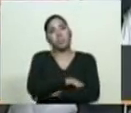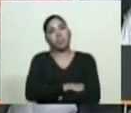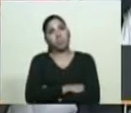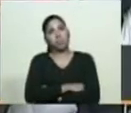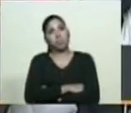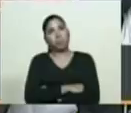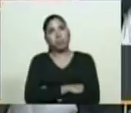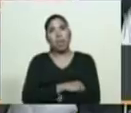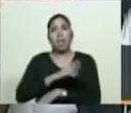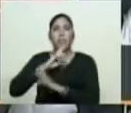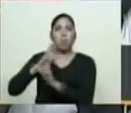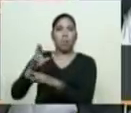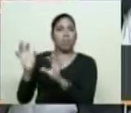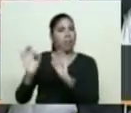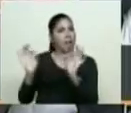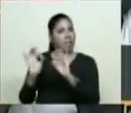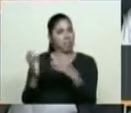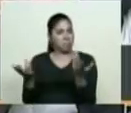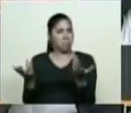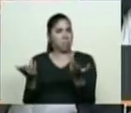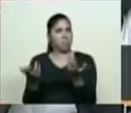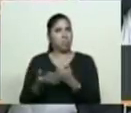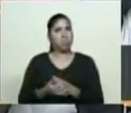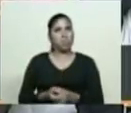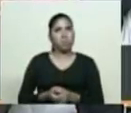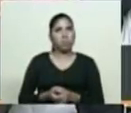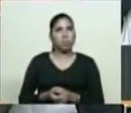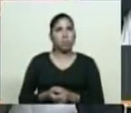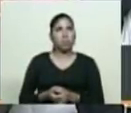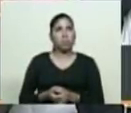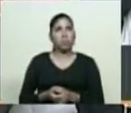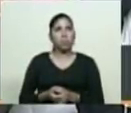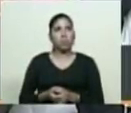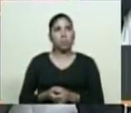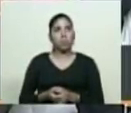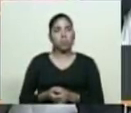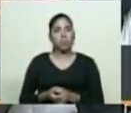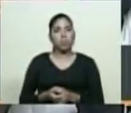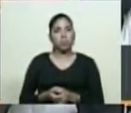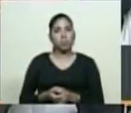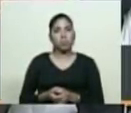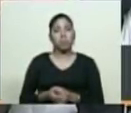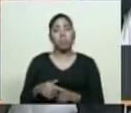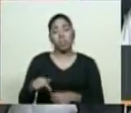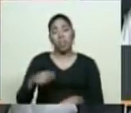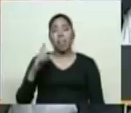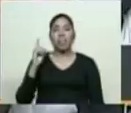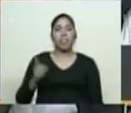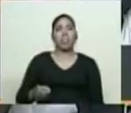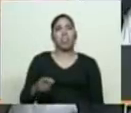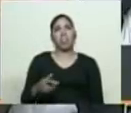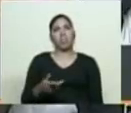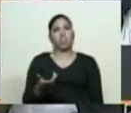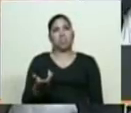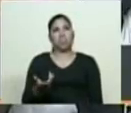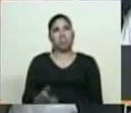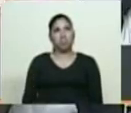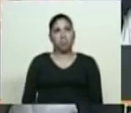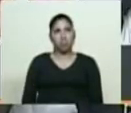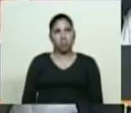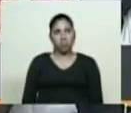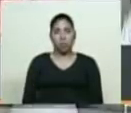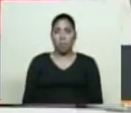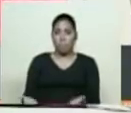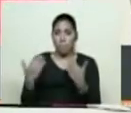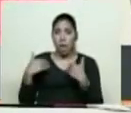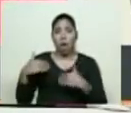no reaccionamos. Y después está que en Venezuela hay una atroz dictadura, ¿no? No hay atroz dictadura, estamos llamando a elecciones, vamos a